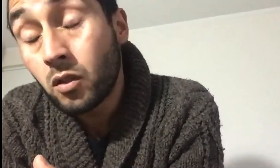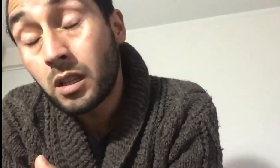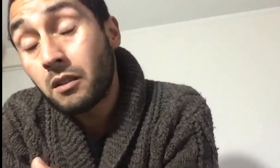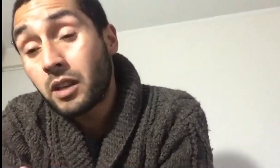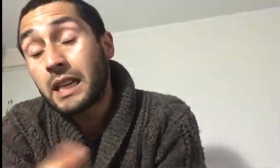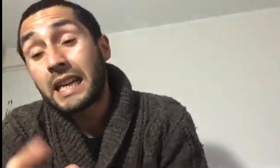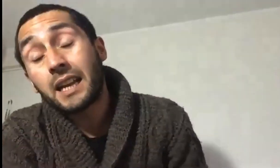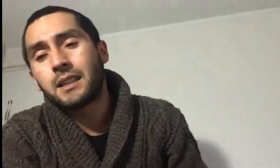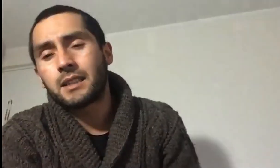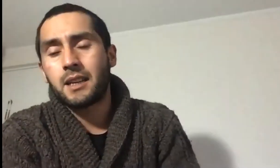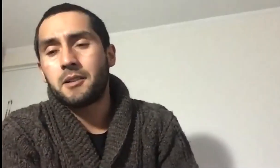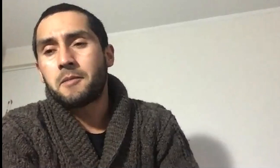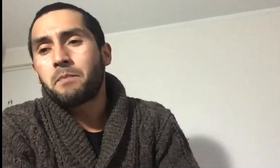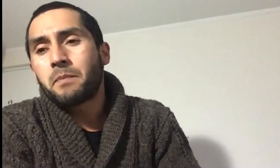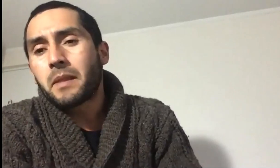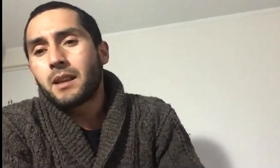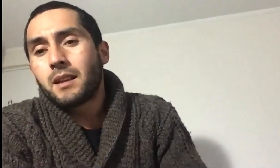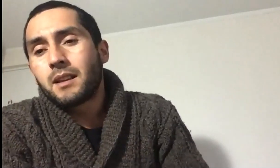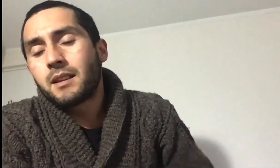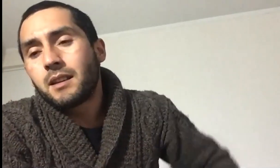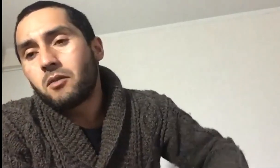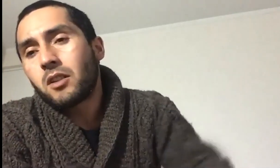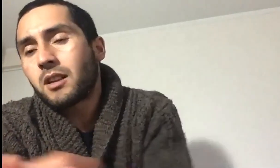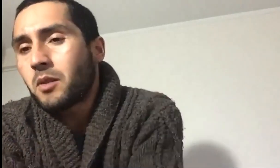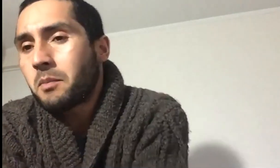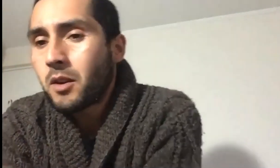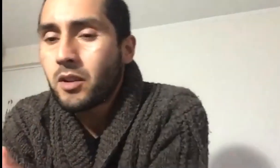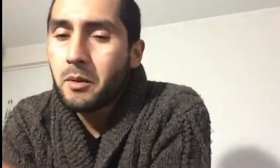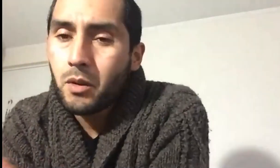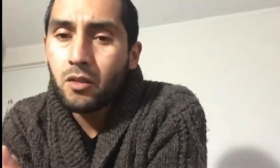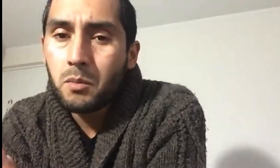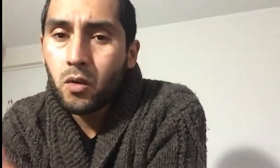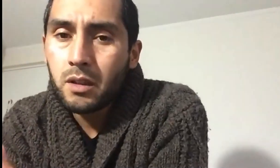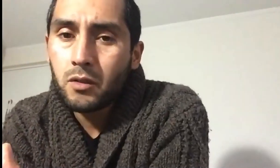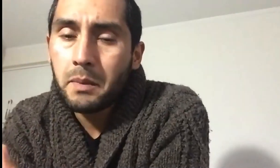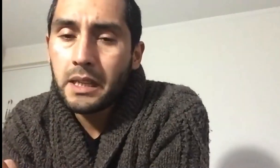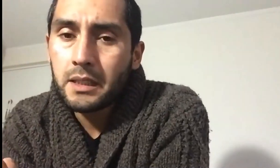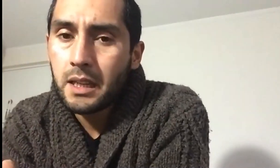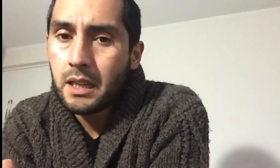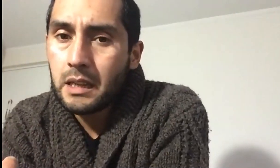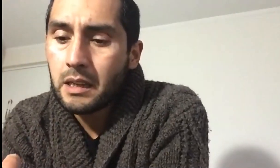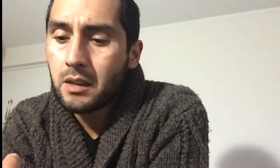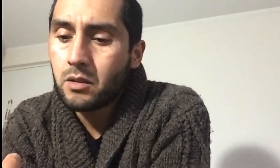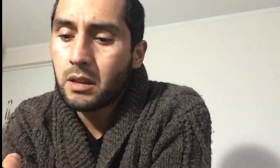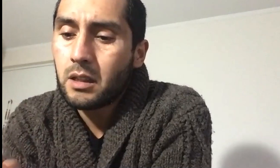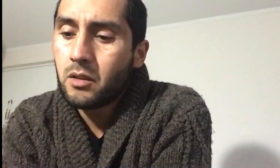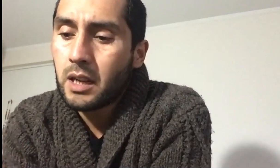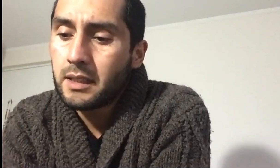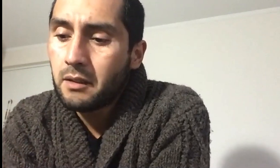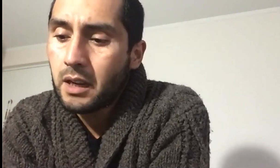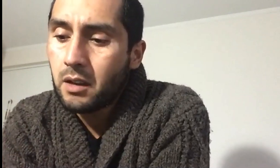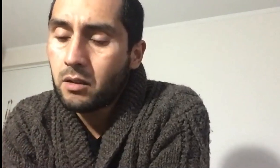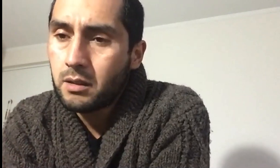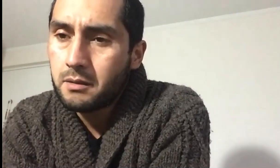deterioro cognitivo en general, ¿ya? Y bueno, después espero que me cuenten un poco de su experiencia de lo